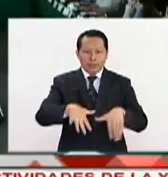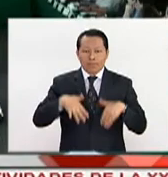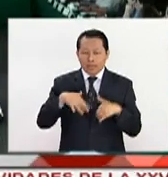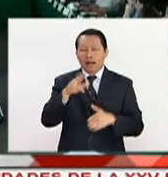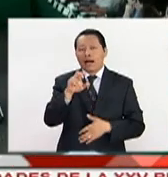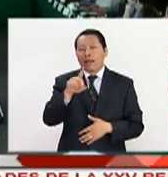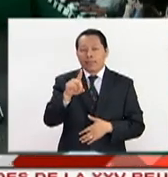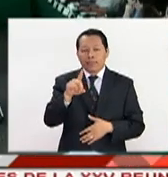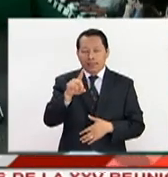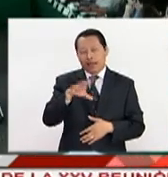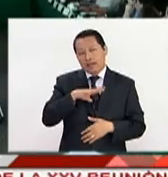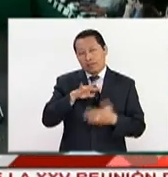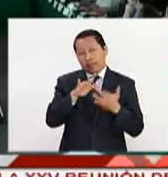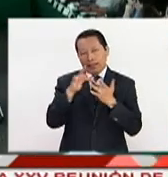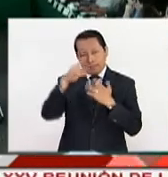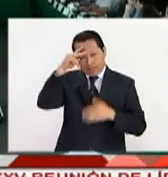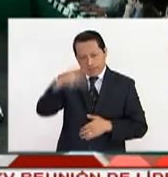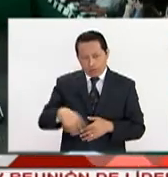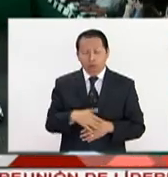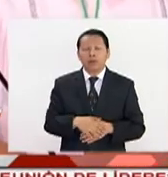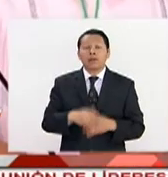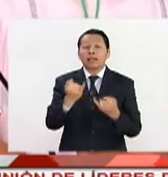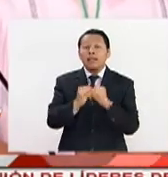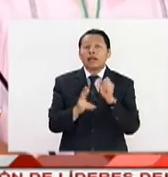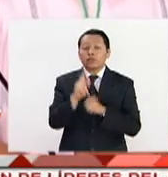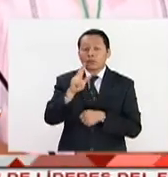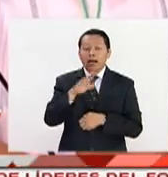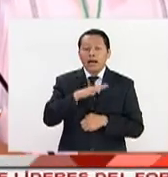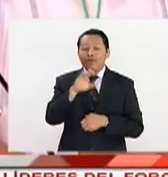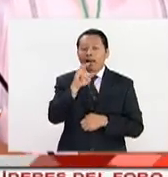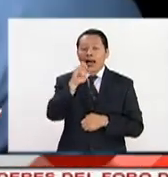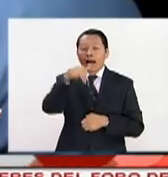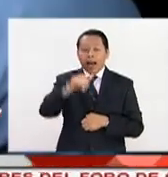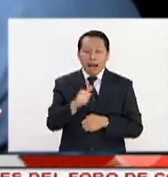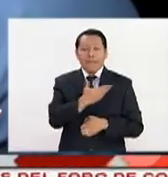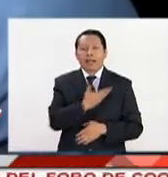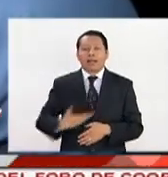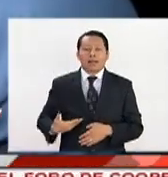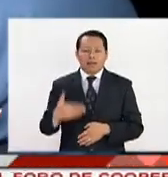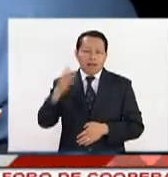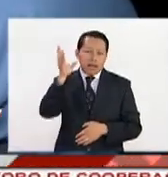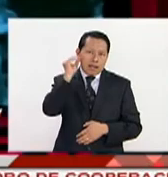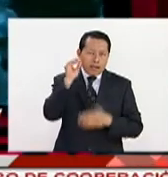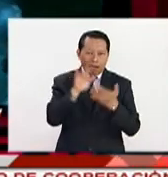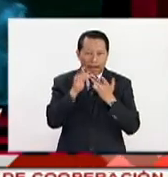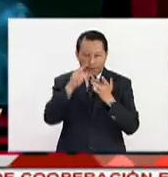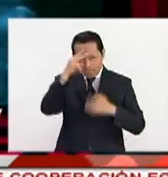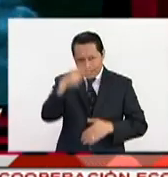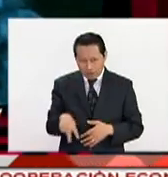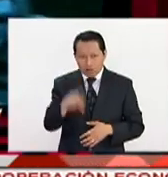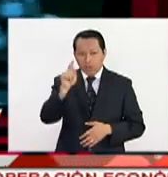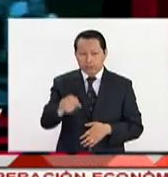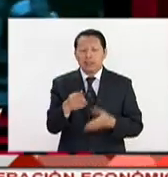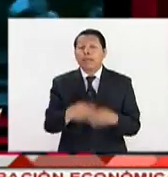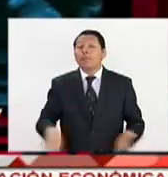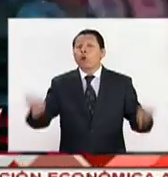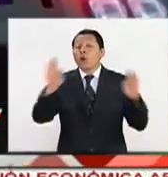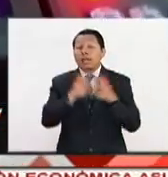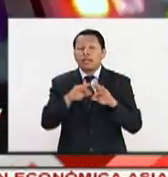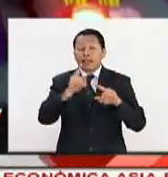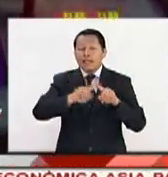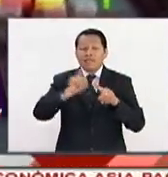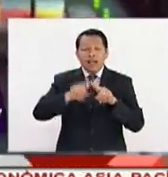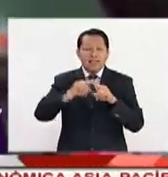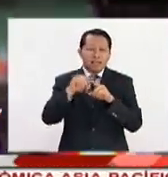México. Al inaugurar el evento, Blanca Lilia Ibarra Cárdenas, presidenta de la Red México, destacó la importancia de los medios